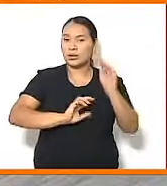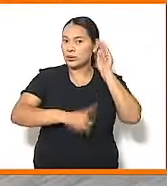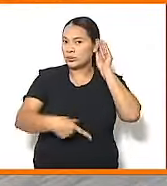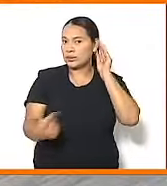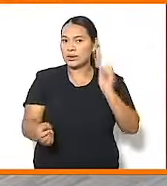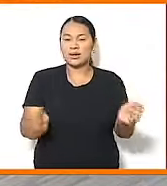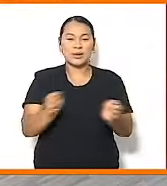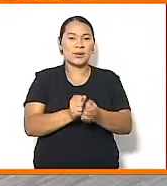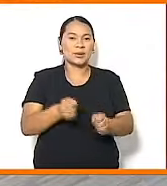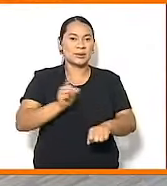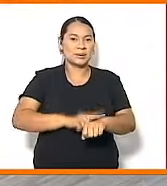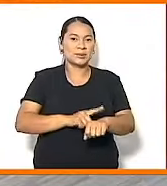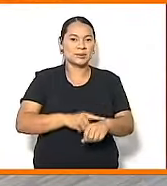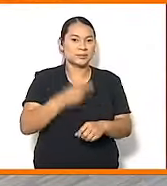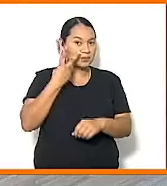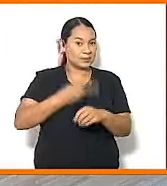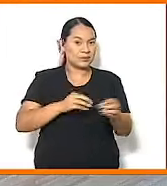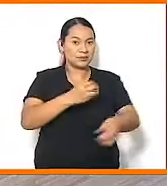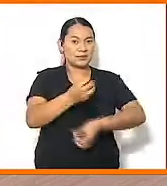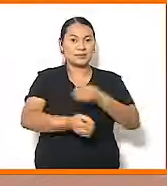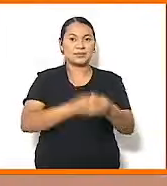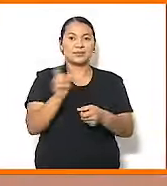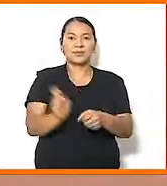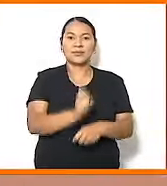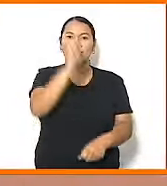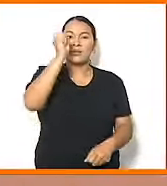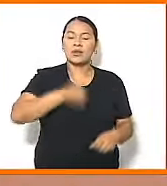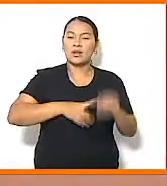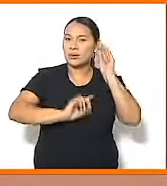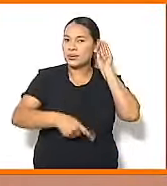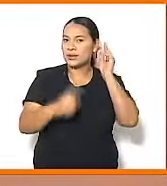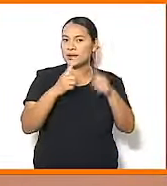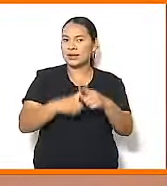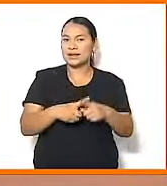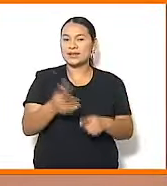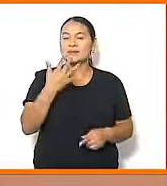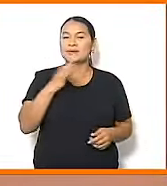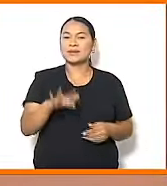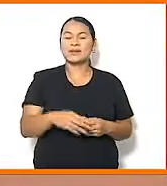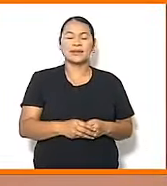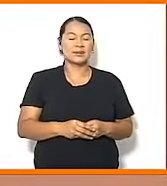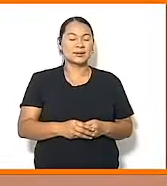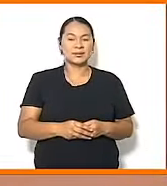porque la esfera ganadora de Multi X es, atentos y mucha suerte.